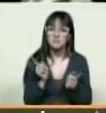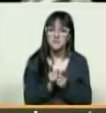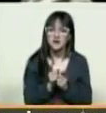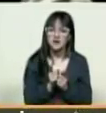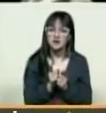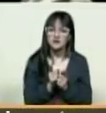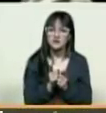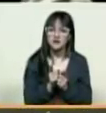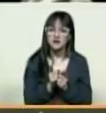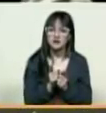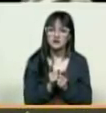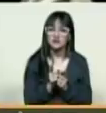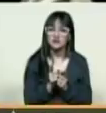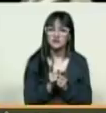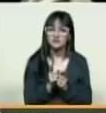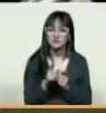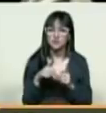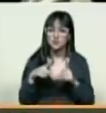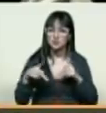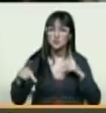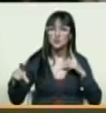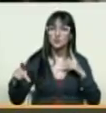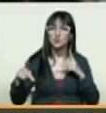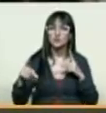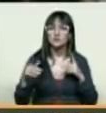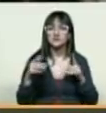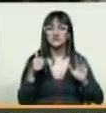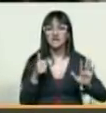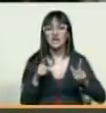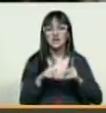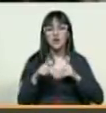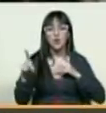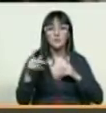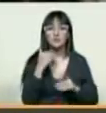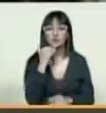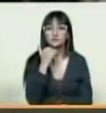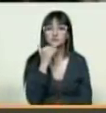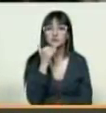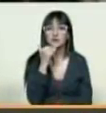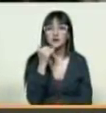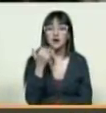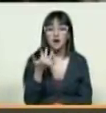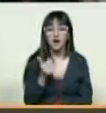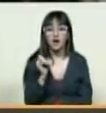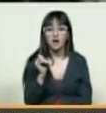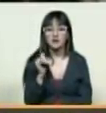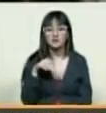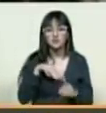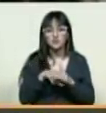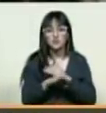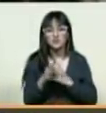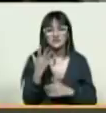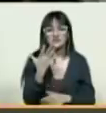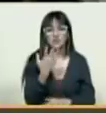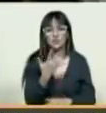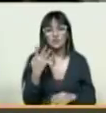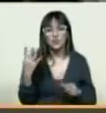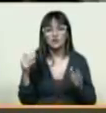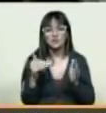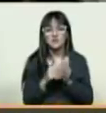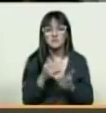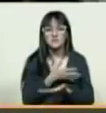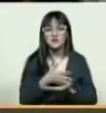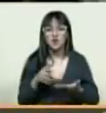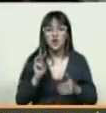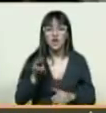una pequeña mina en extensión geográfica, solamente 6 kilómetros cuadrados, que alberga una reserva de 54 mil